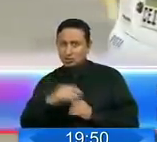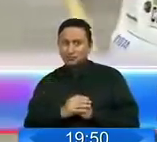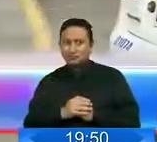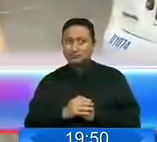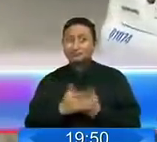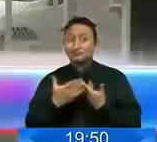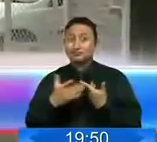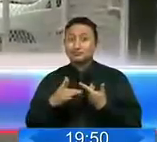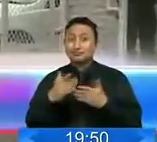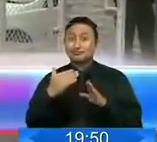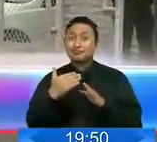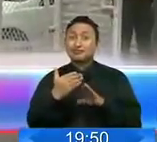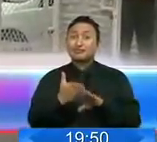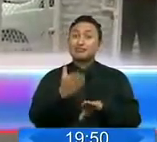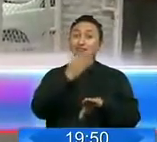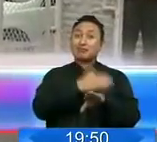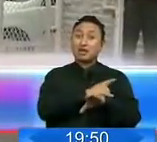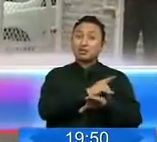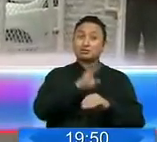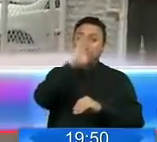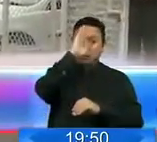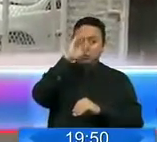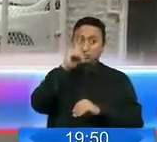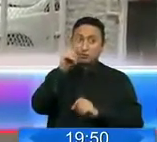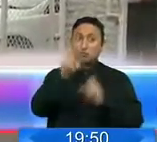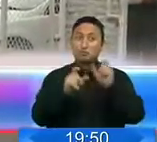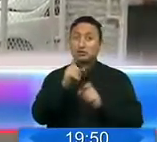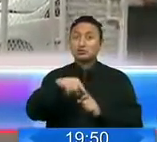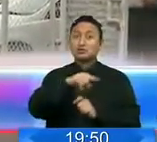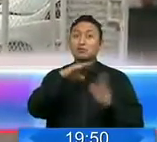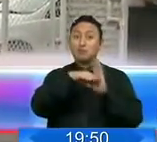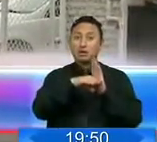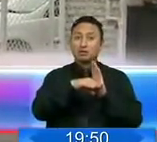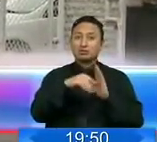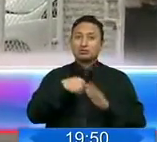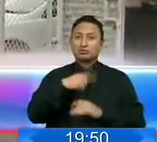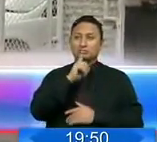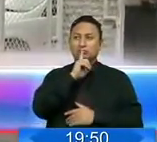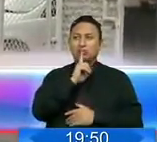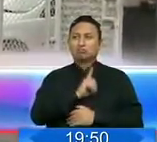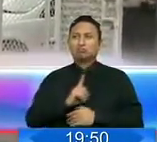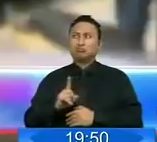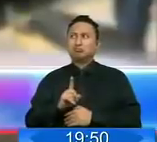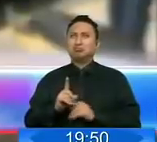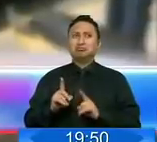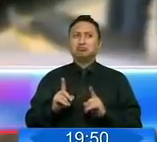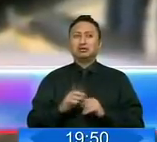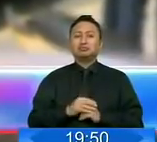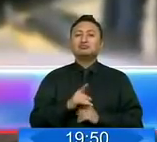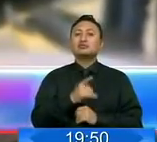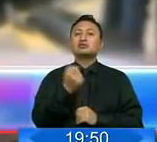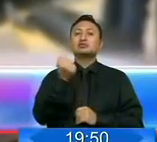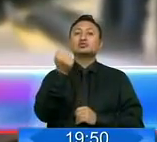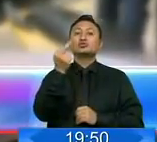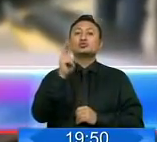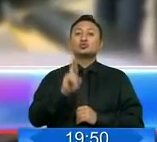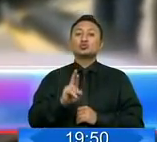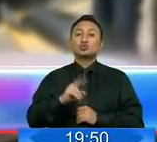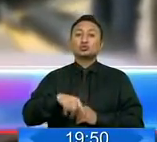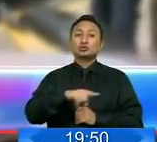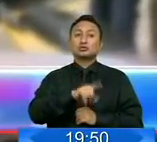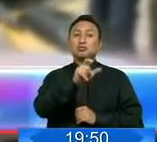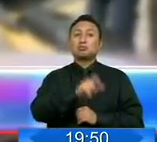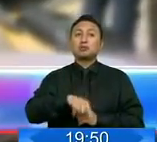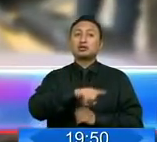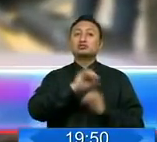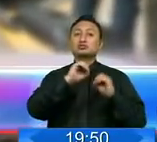delictiva. Varios policías se mezclaron entre los clientes de una agencia bancaria ubicada en el sur de Quito, logrando identificar a quienes serían parte de una